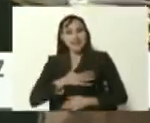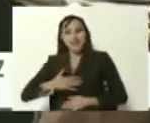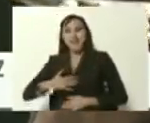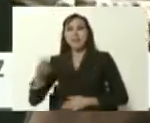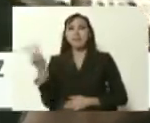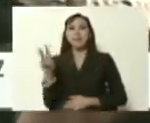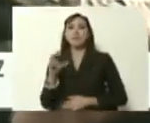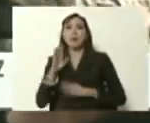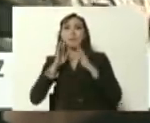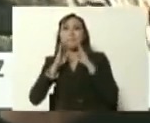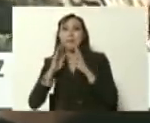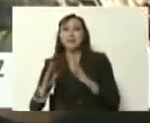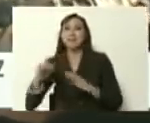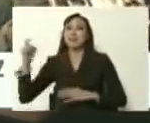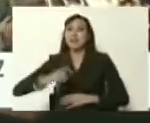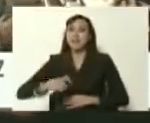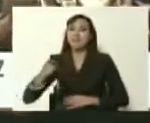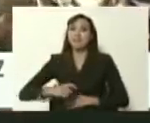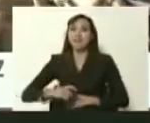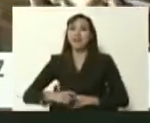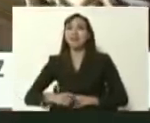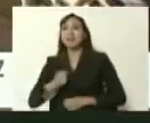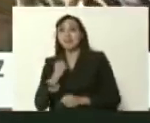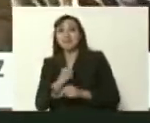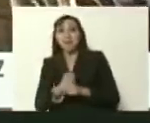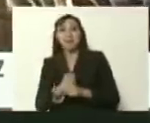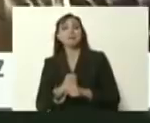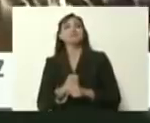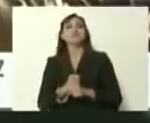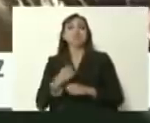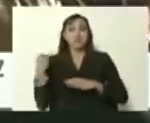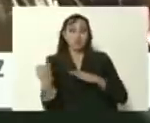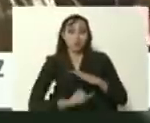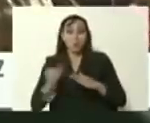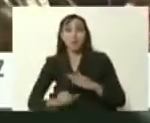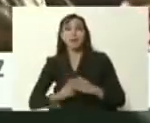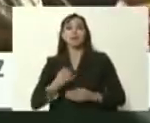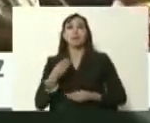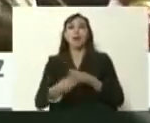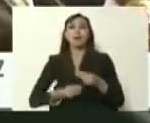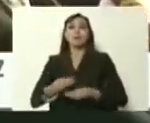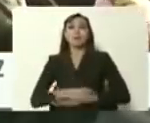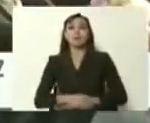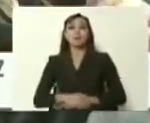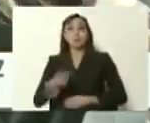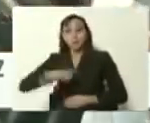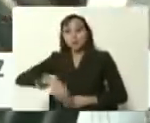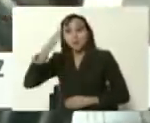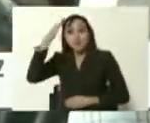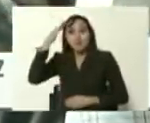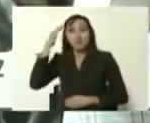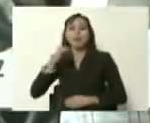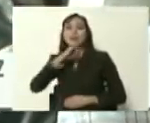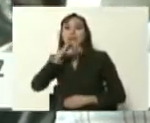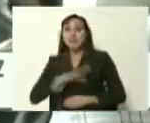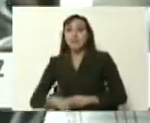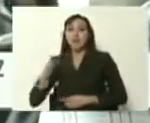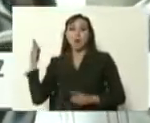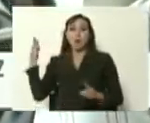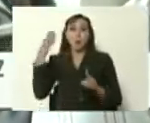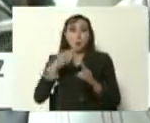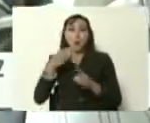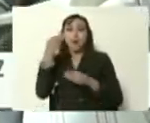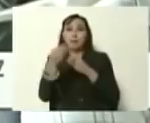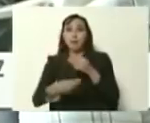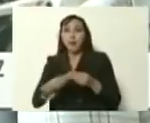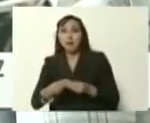Venezuela y para ello necesita instrumentos. Y en sus manos, amados legisladores, está el reto histórico de legislar